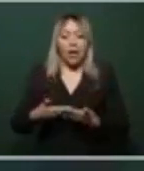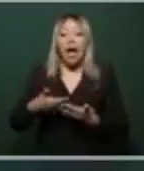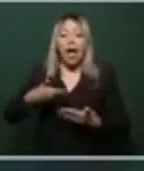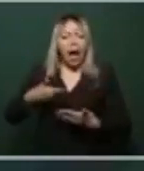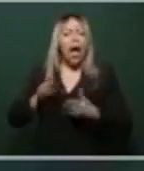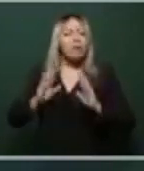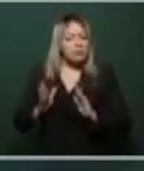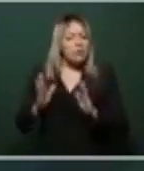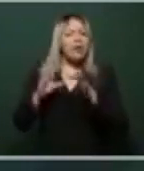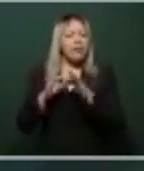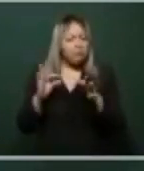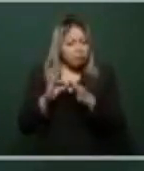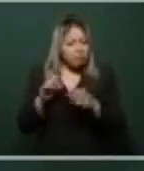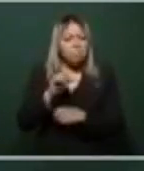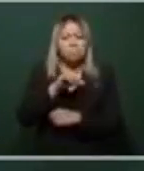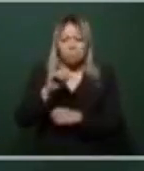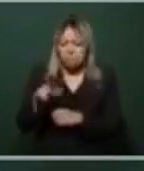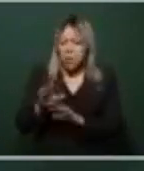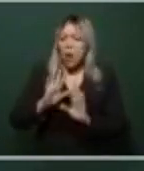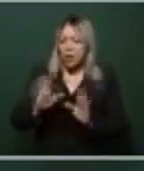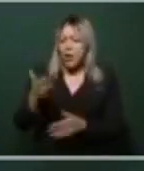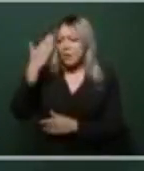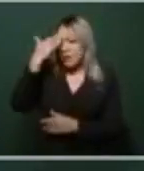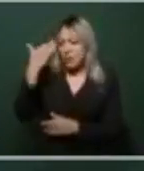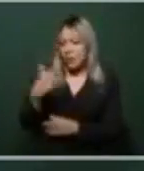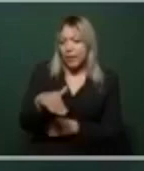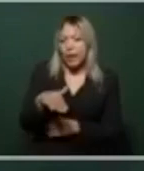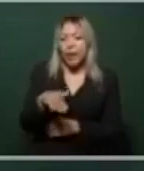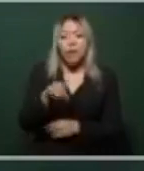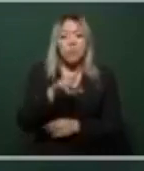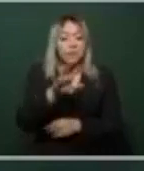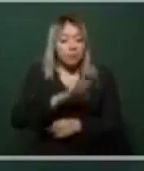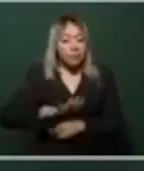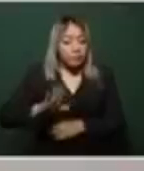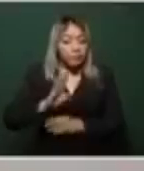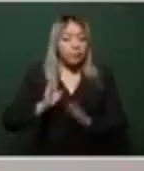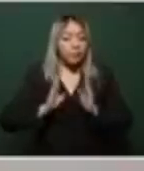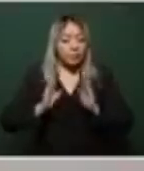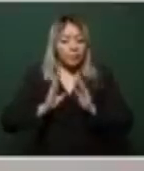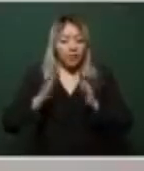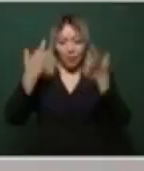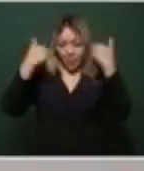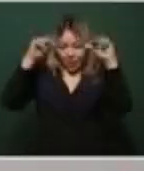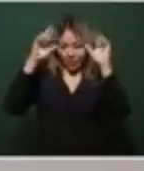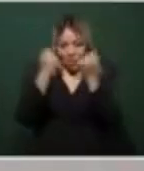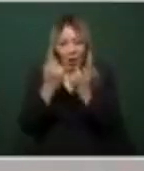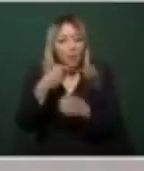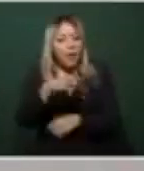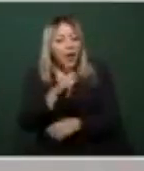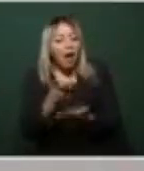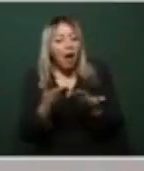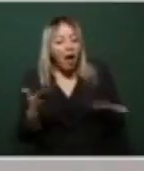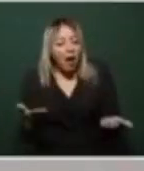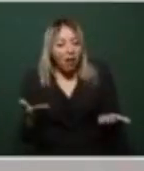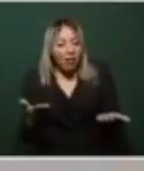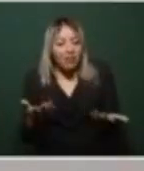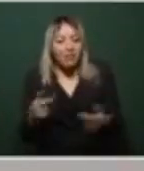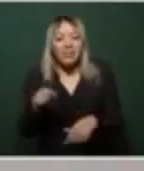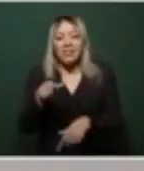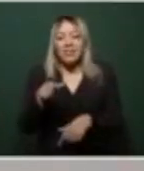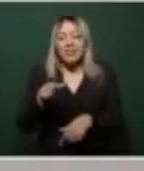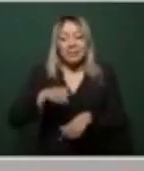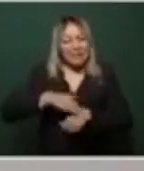cátedra, esta materia, tanto en el ejército como en la marina, pero ahora con